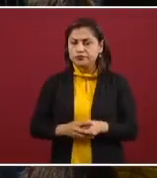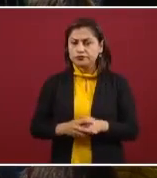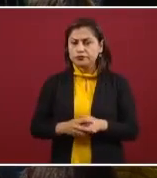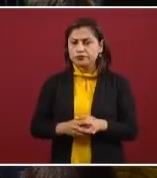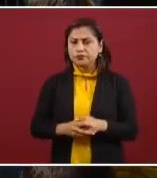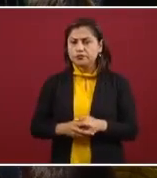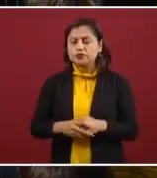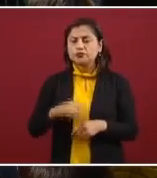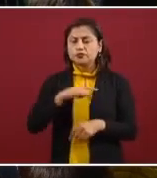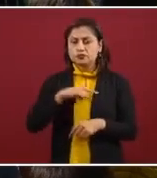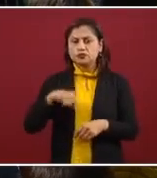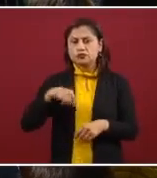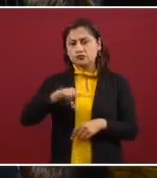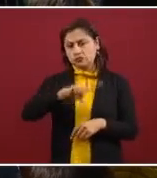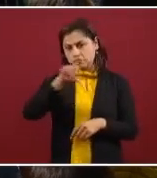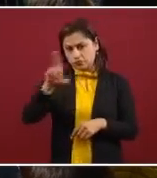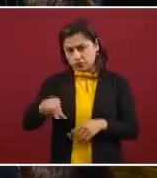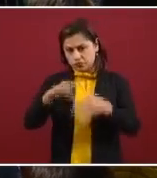sobre esto.